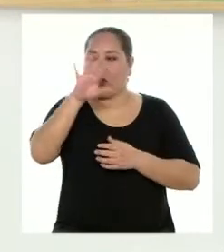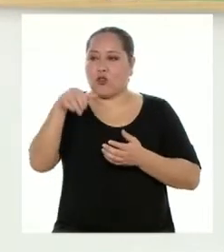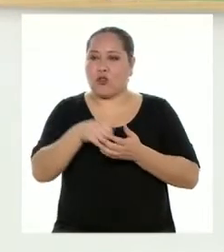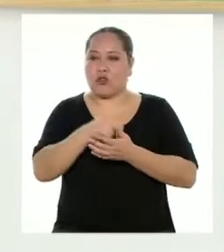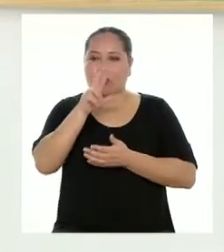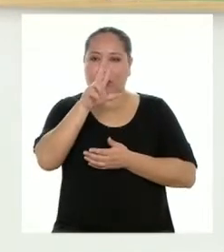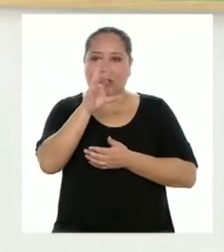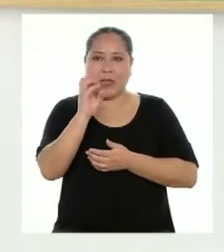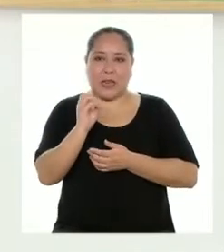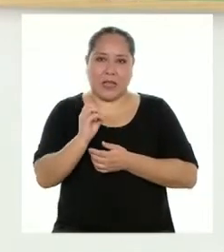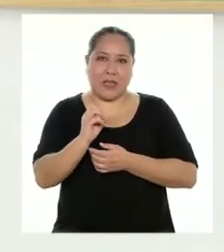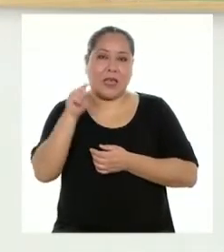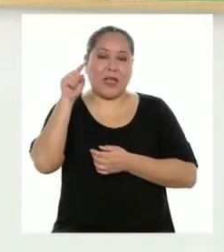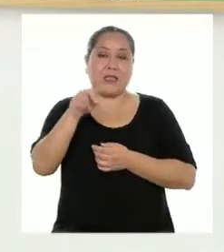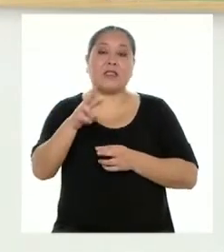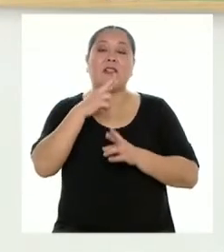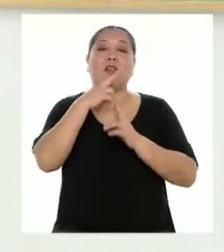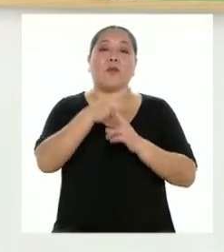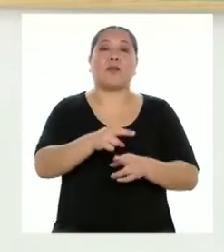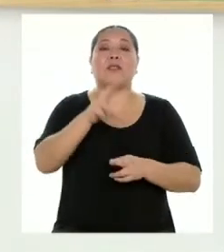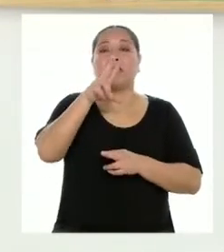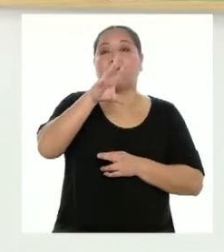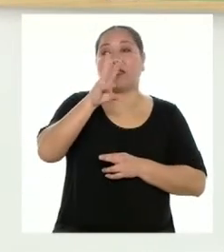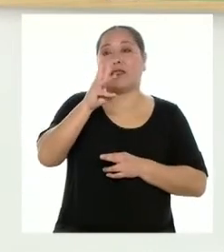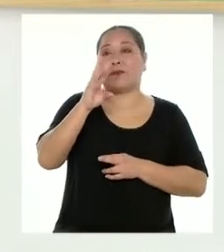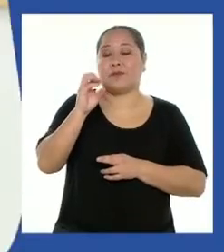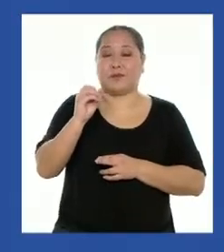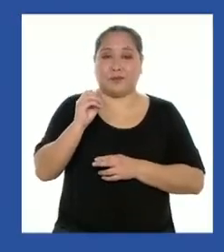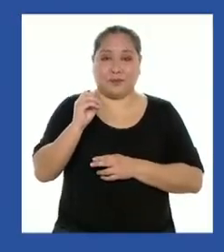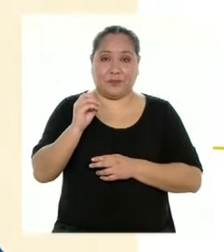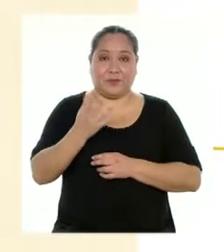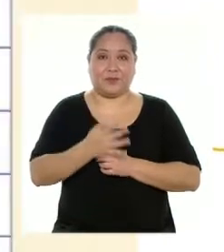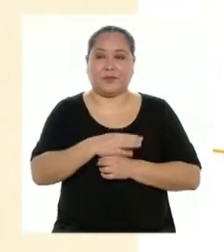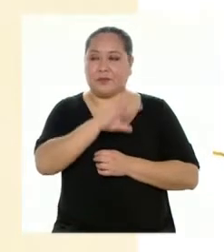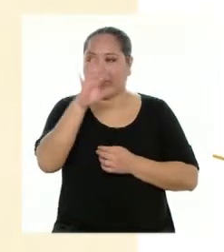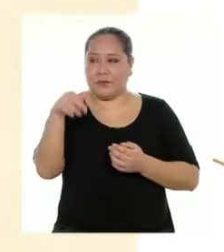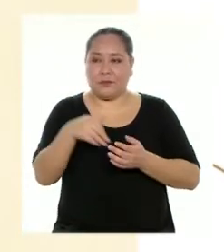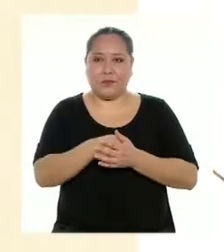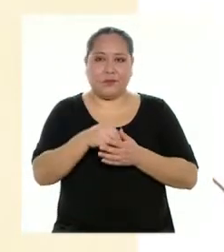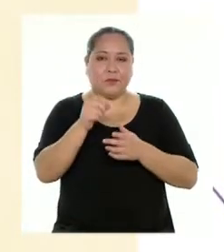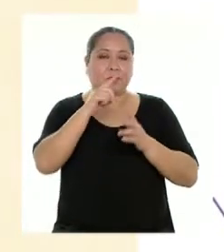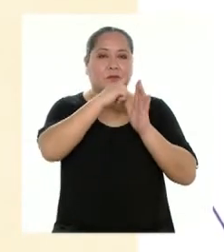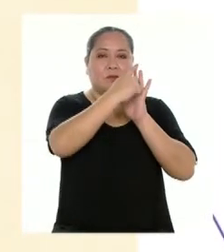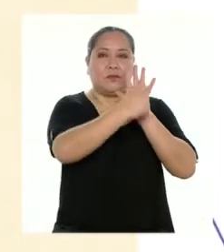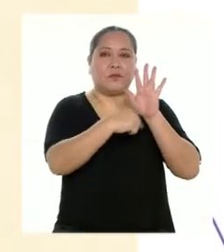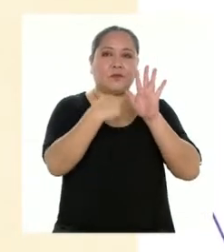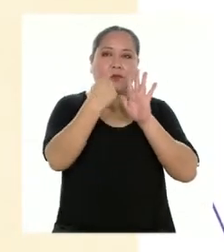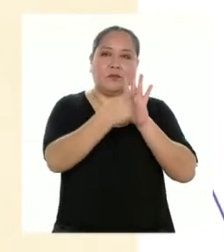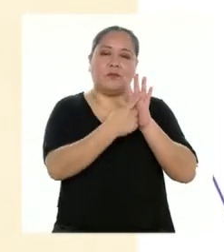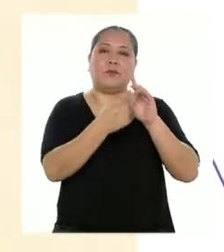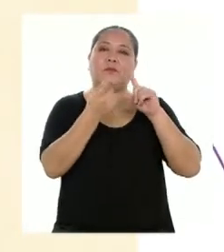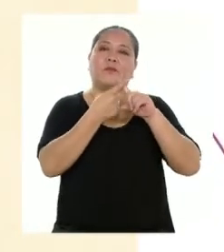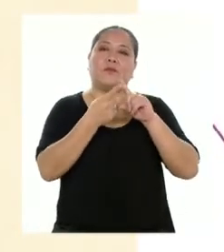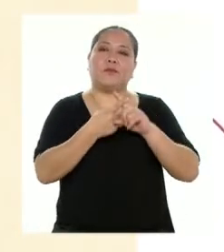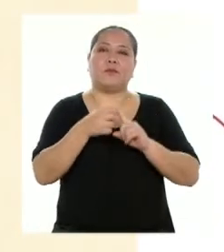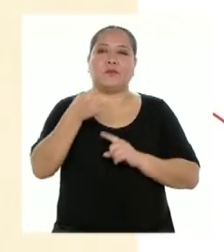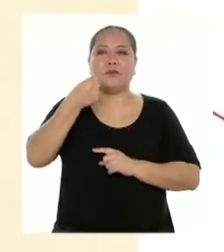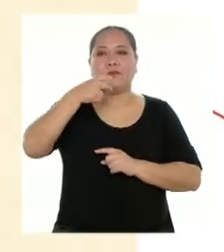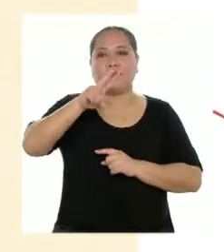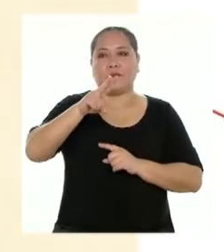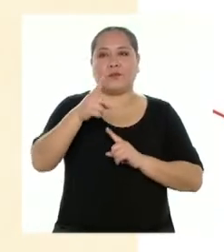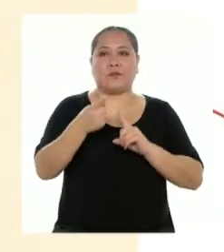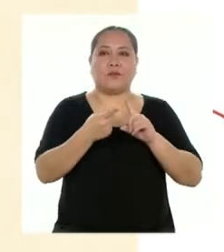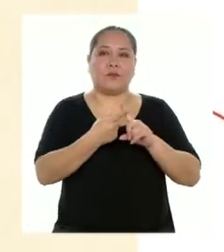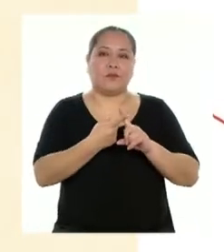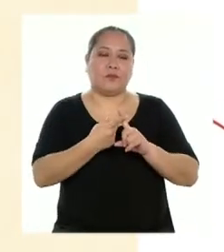da como resultado 360 grados, que sería todo el círculo. Entonces podemos simplemente multiplicar 12 por